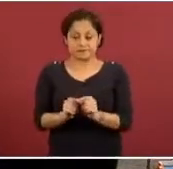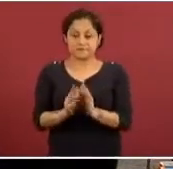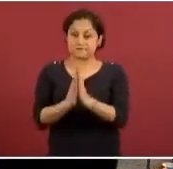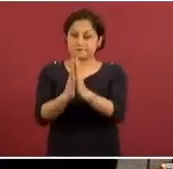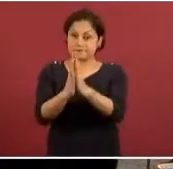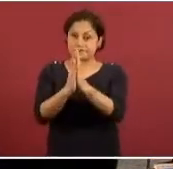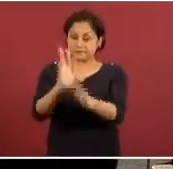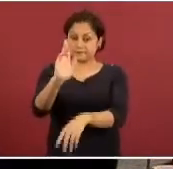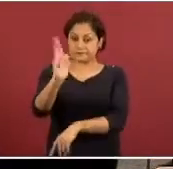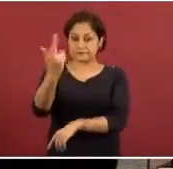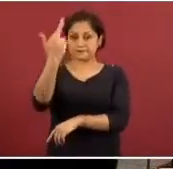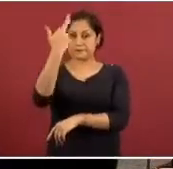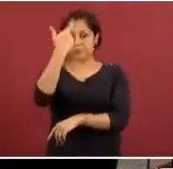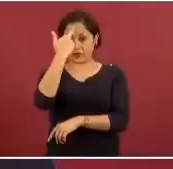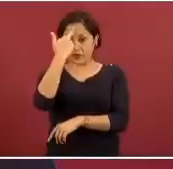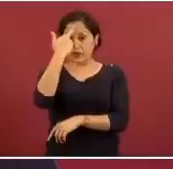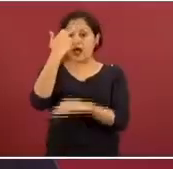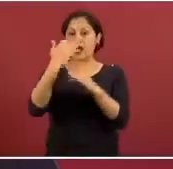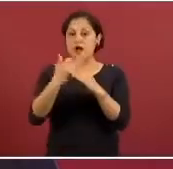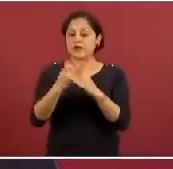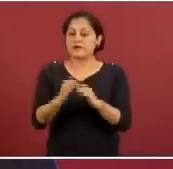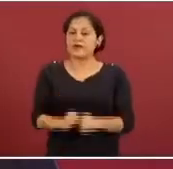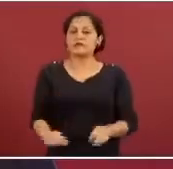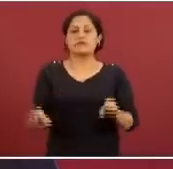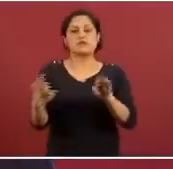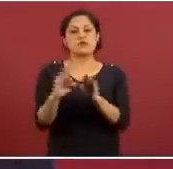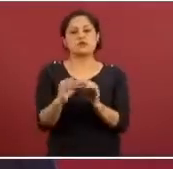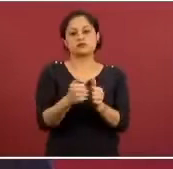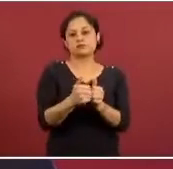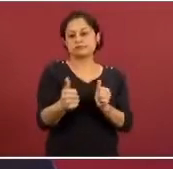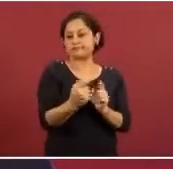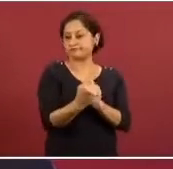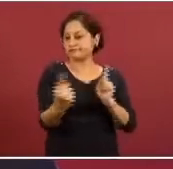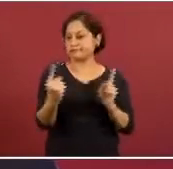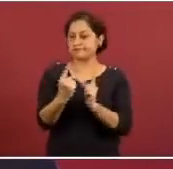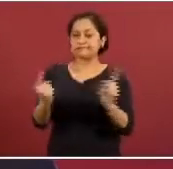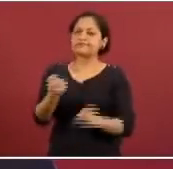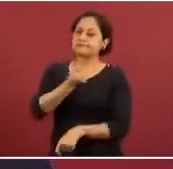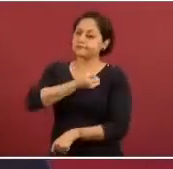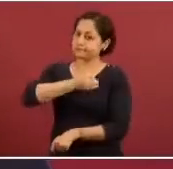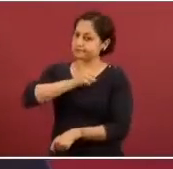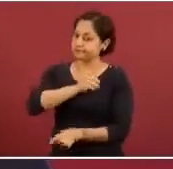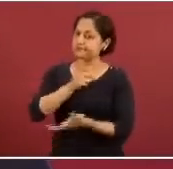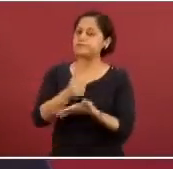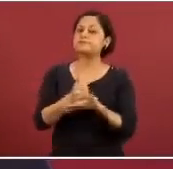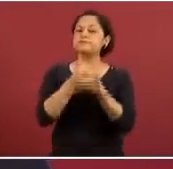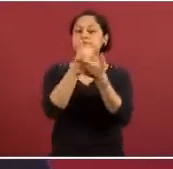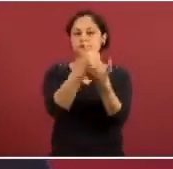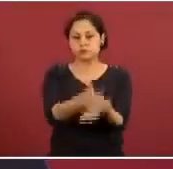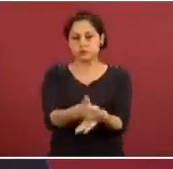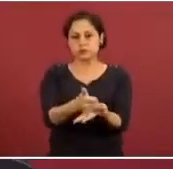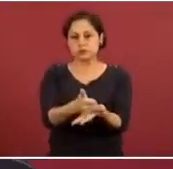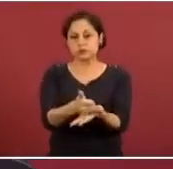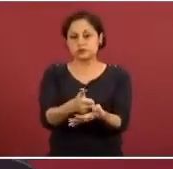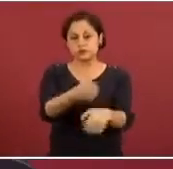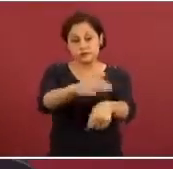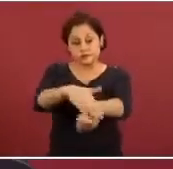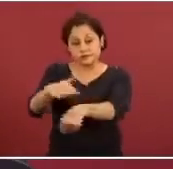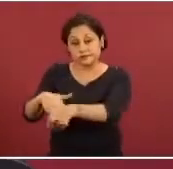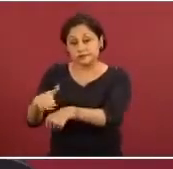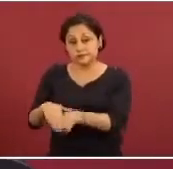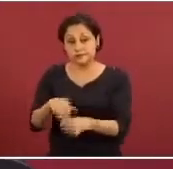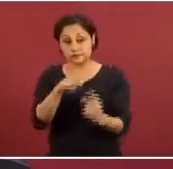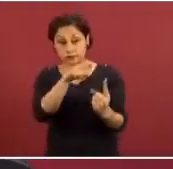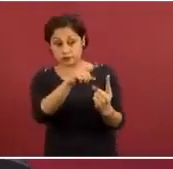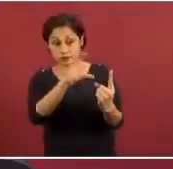la Jornada Nacional de Sana Distancia, en la que el mensaje pues preciso es ahondar en que si te cuidas tú, nos